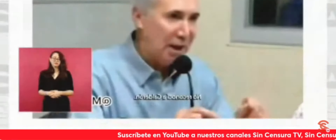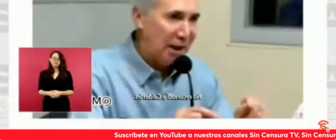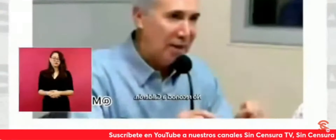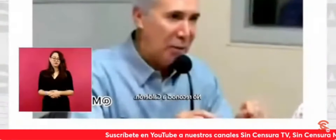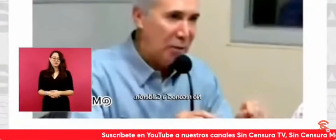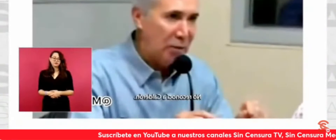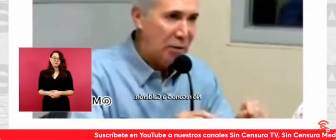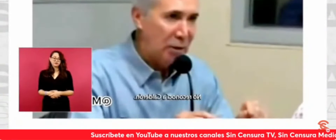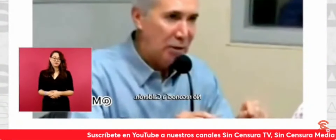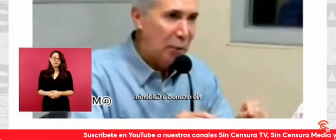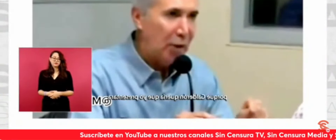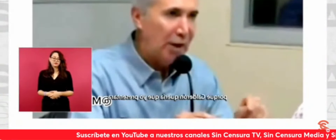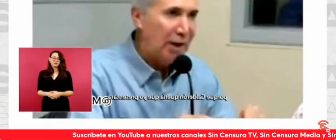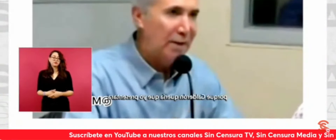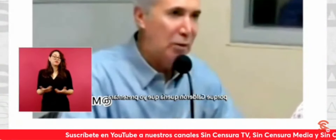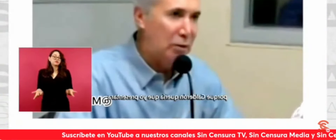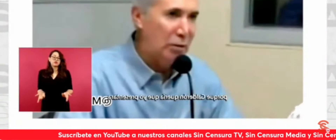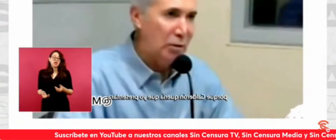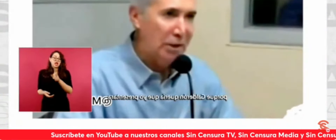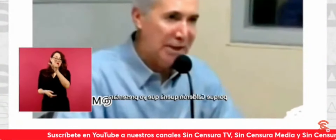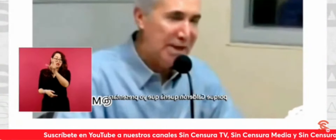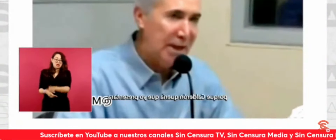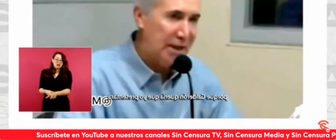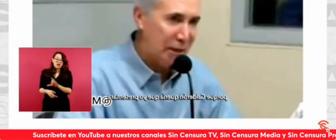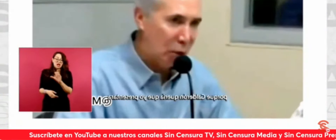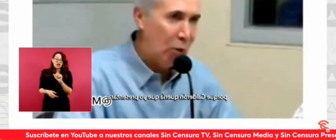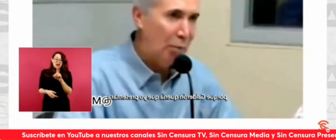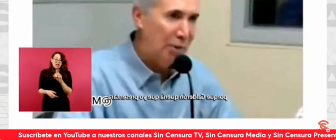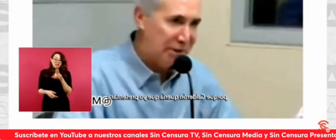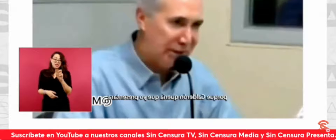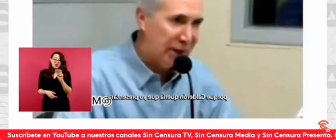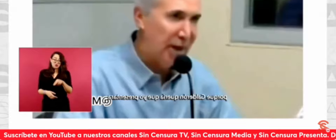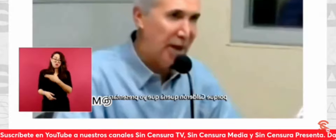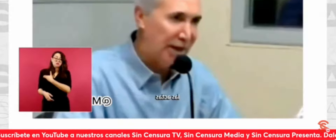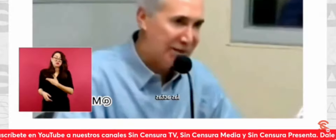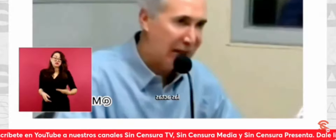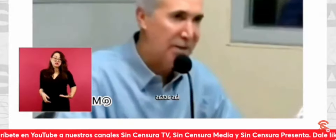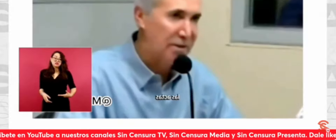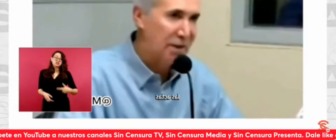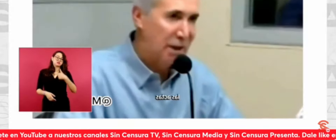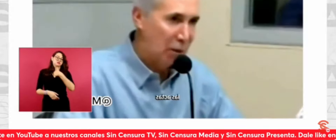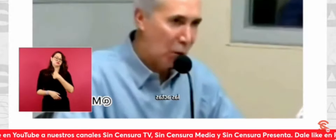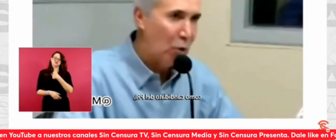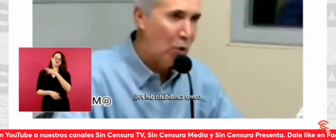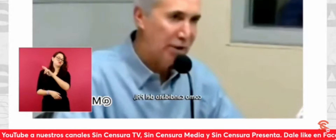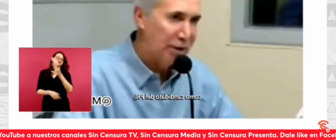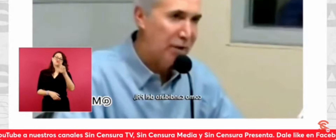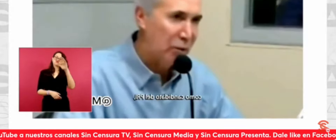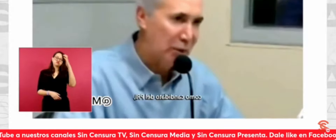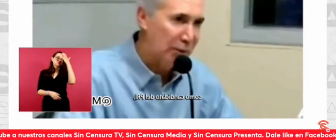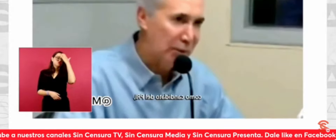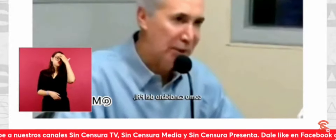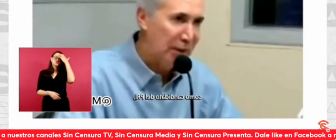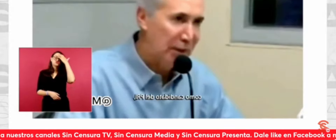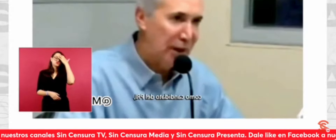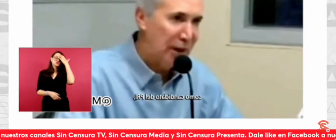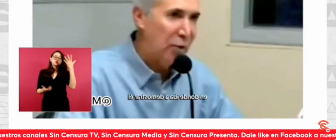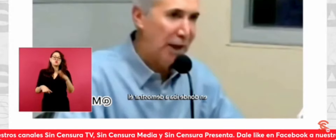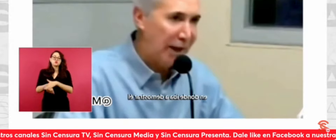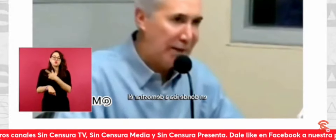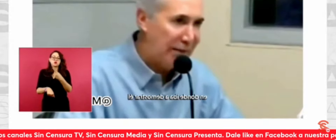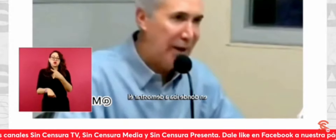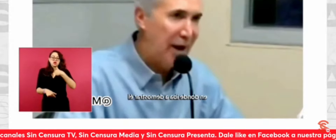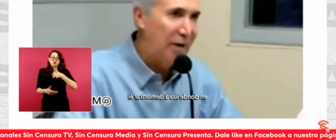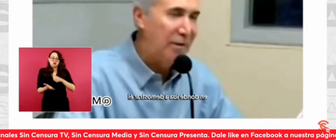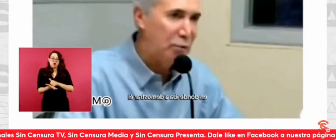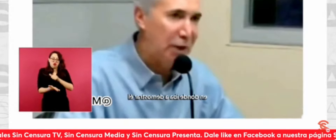a Calderón porque Calderón quería que yo presentara las actas como candidato del PRI en